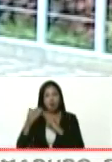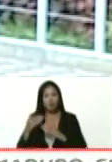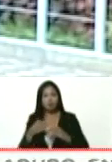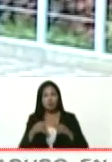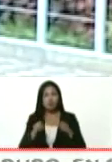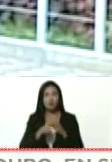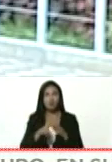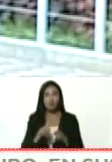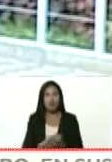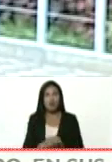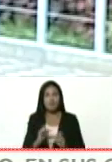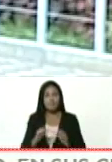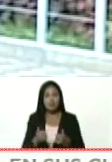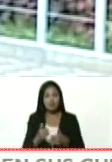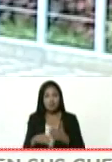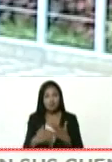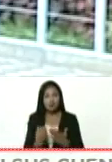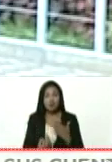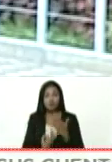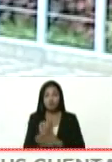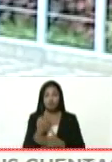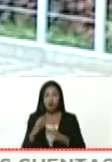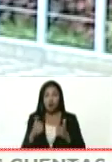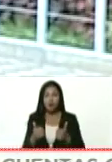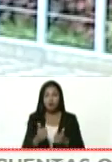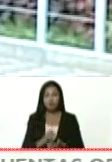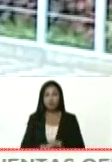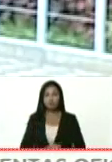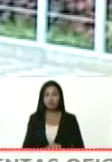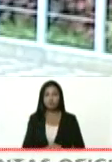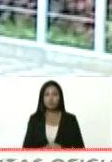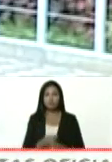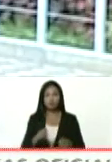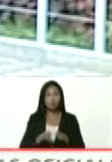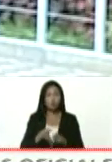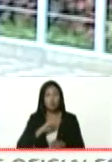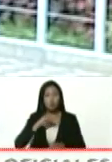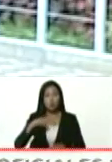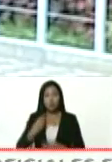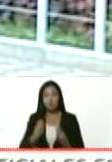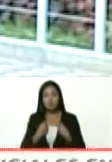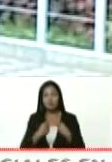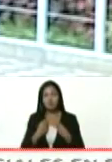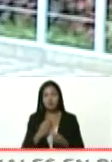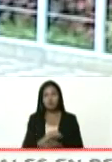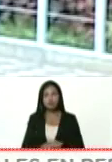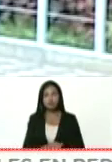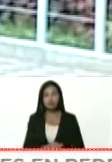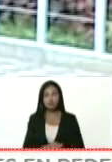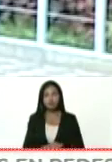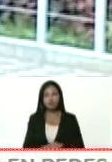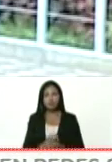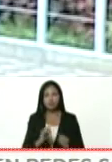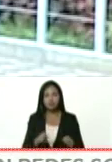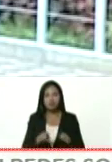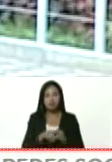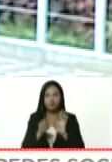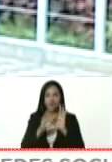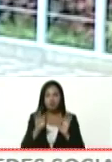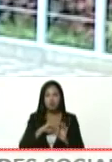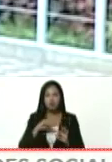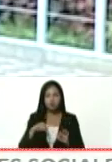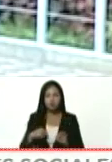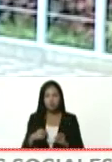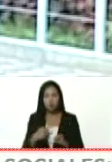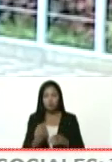es prioritario, es fundamental, es nuestra vida, ahí es donde nosotros, si una cosa